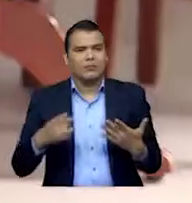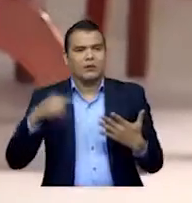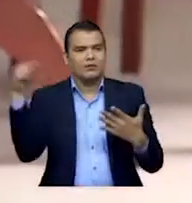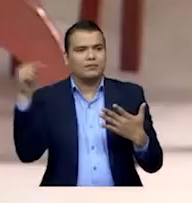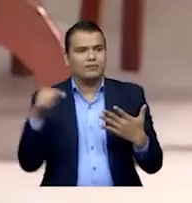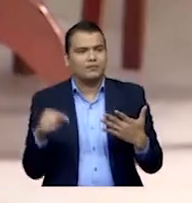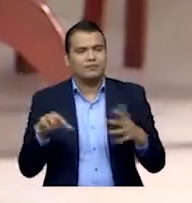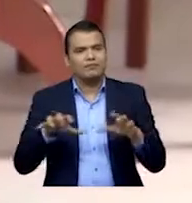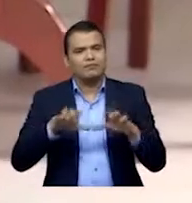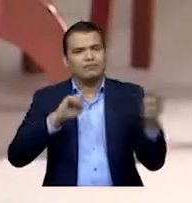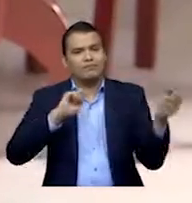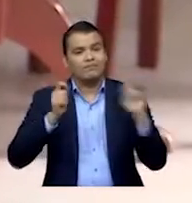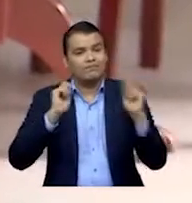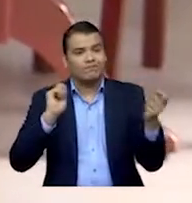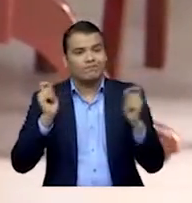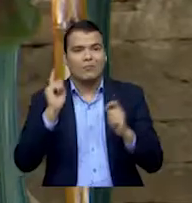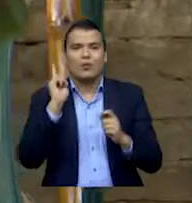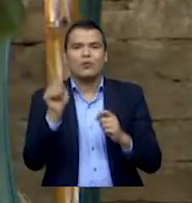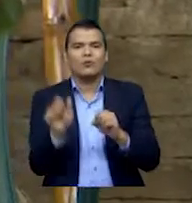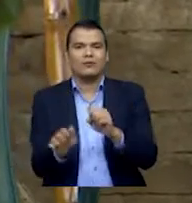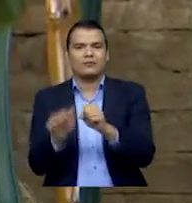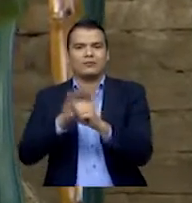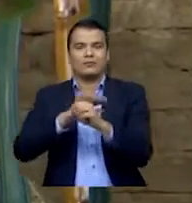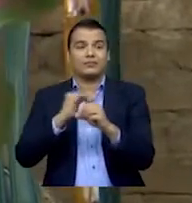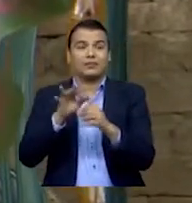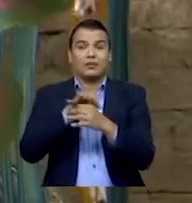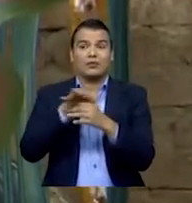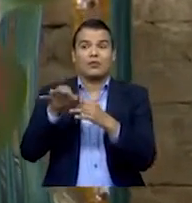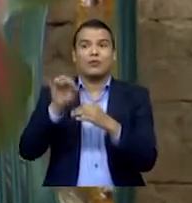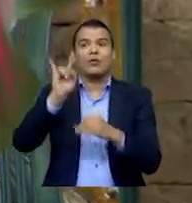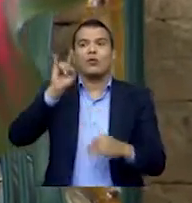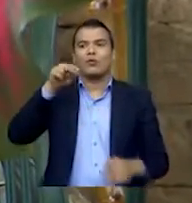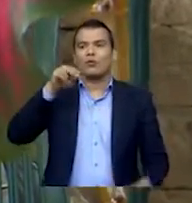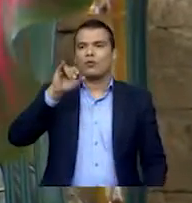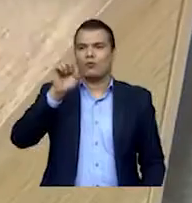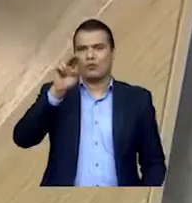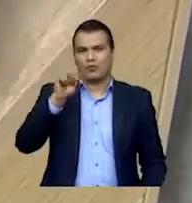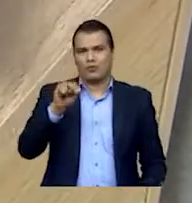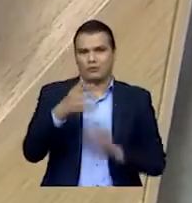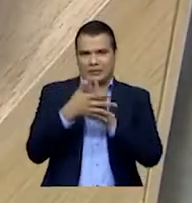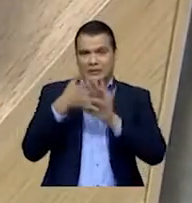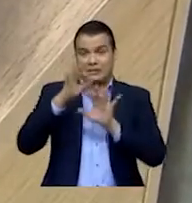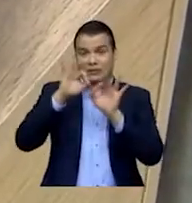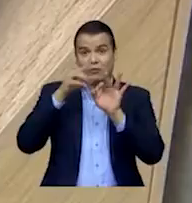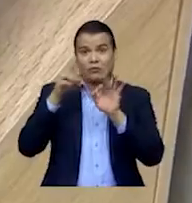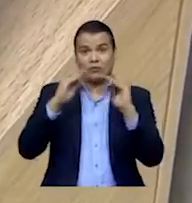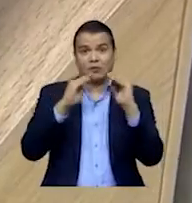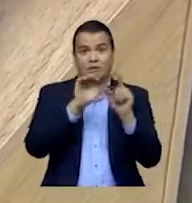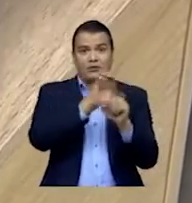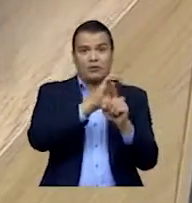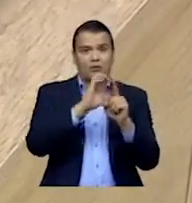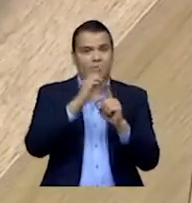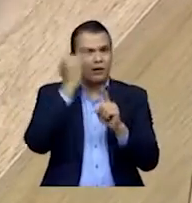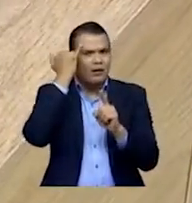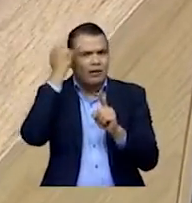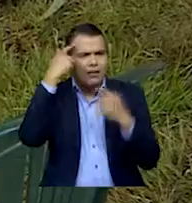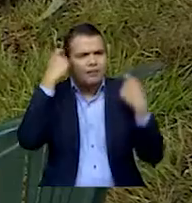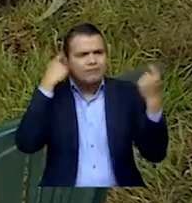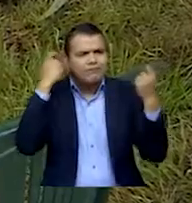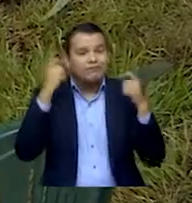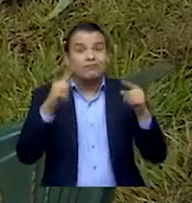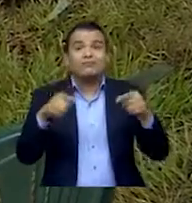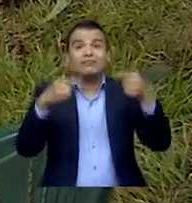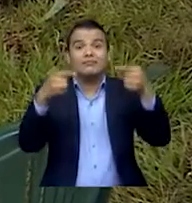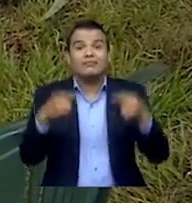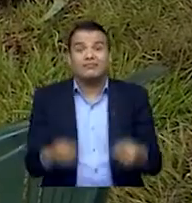reinventarse y esta no es la sección en el municipio de la unión la casa de la cultura municipal está promoviendo un concurso que pretende incentivar